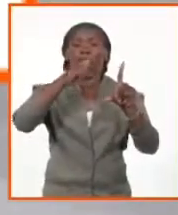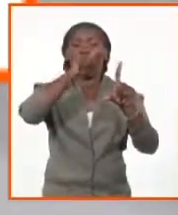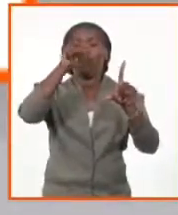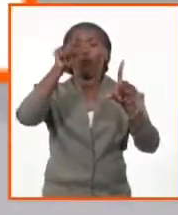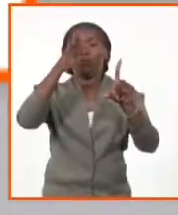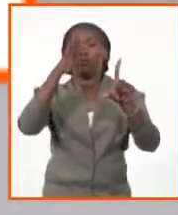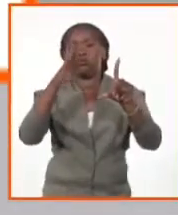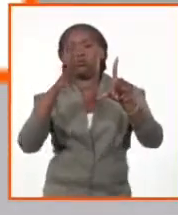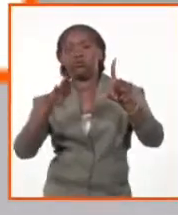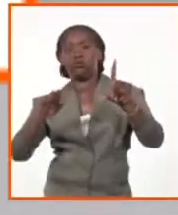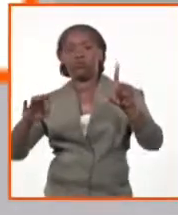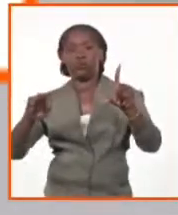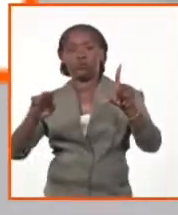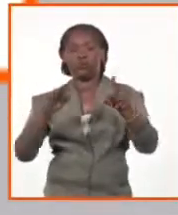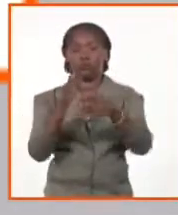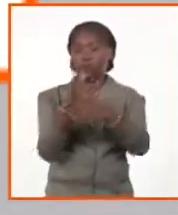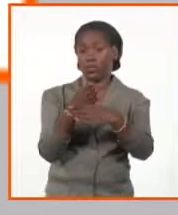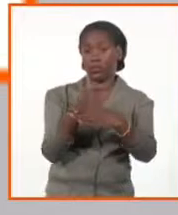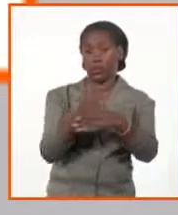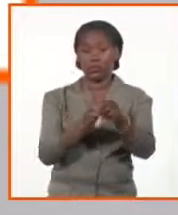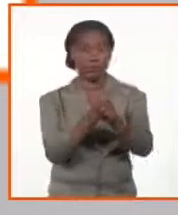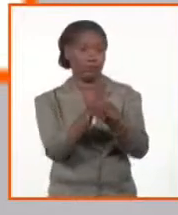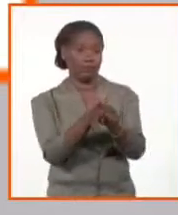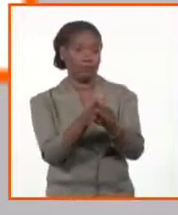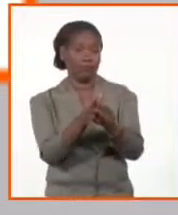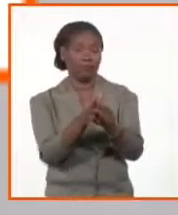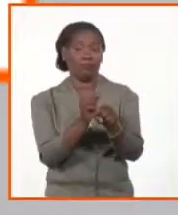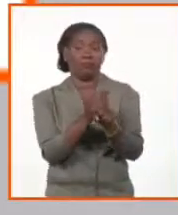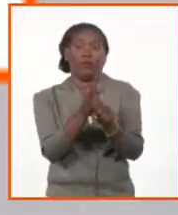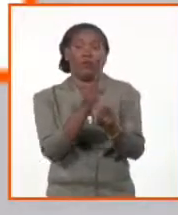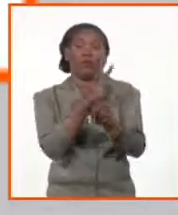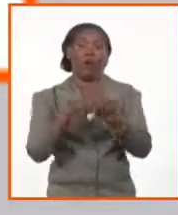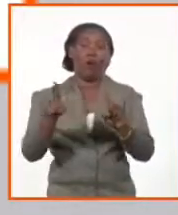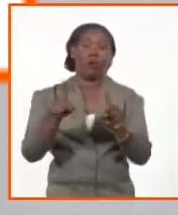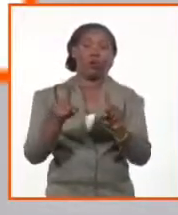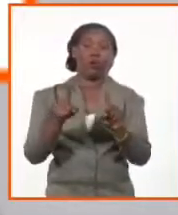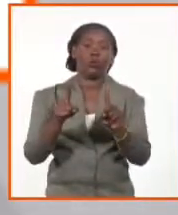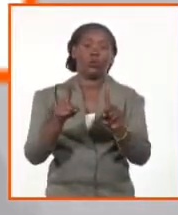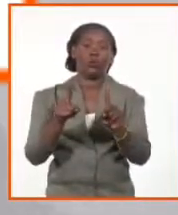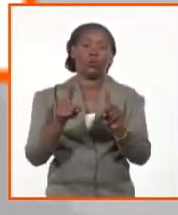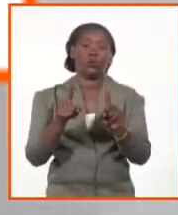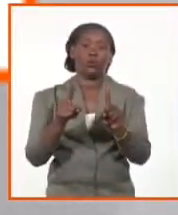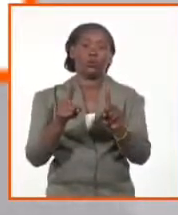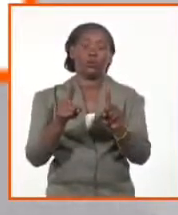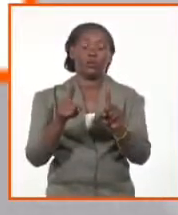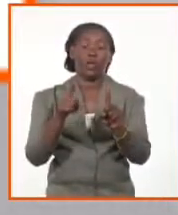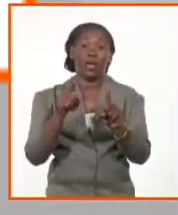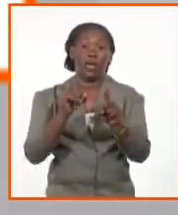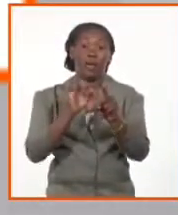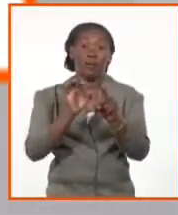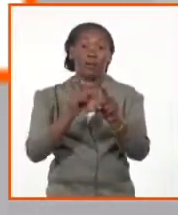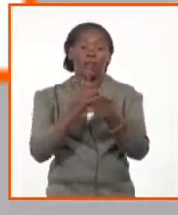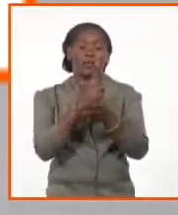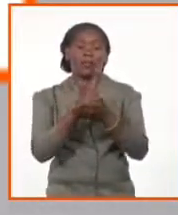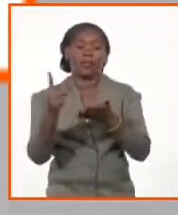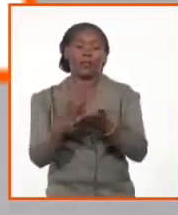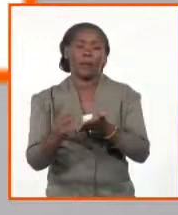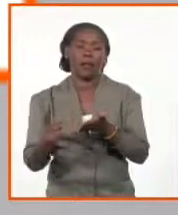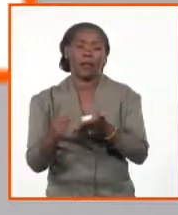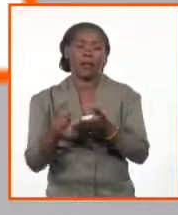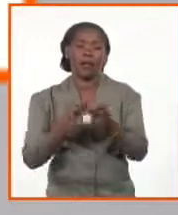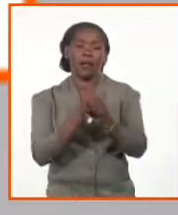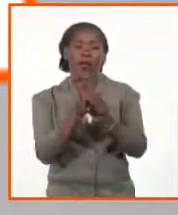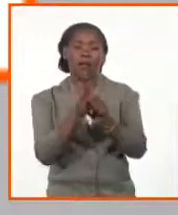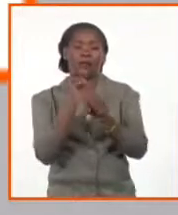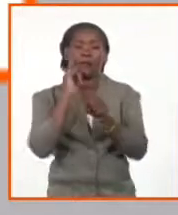de lakovic que la cob y que se extiende después de la primera semana y en la segunda segunda es que